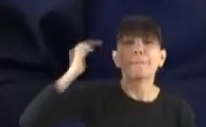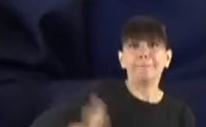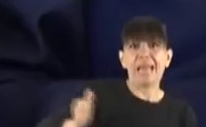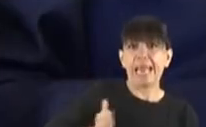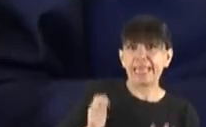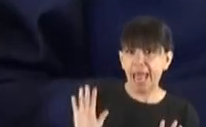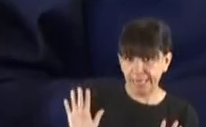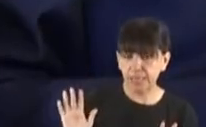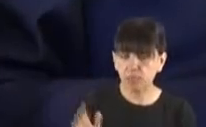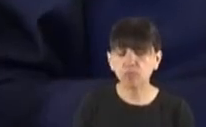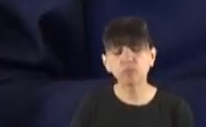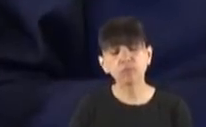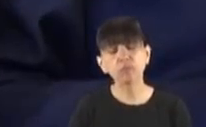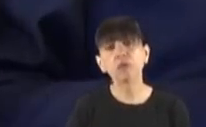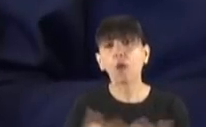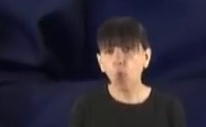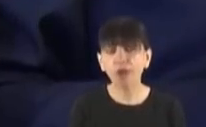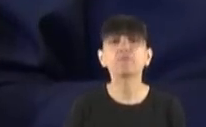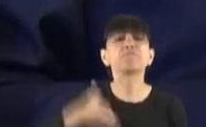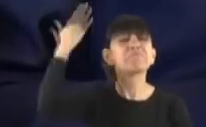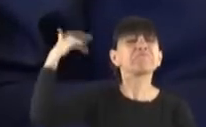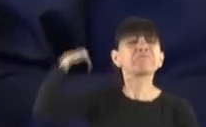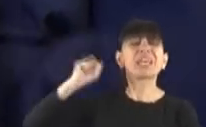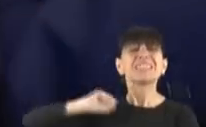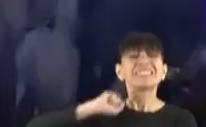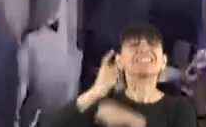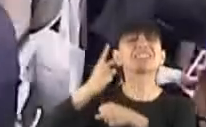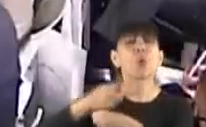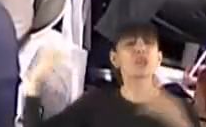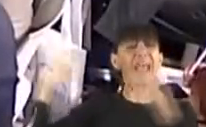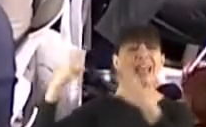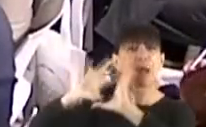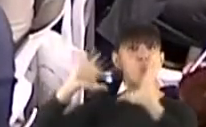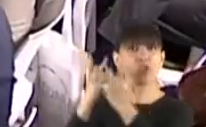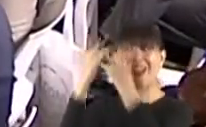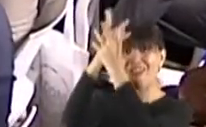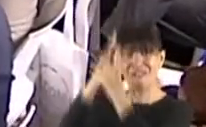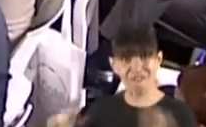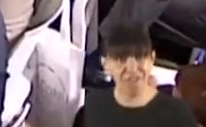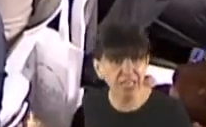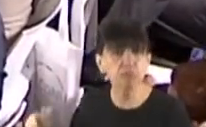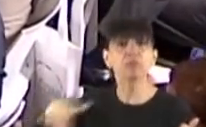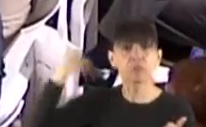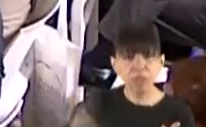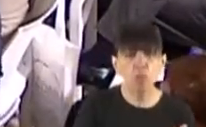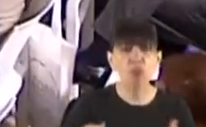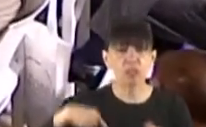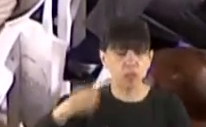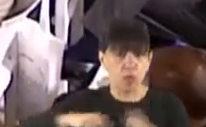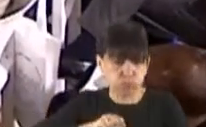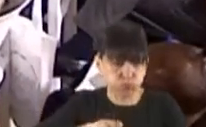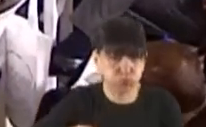ha tenido, después de la Segunda Guerra Mundial, una experiencia tremenda que ha dejado consecuencias en la humanidad